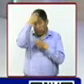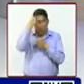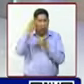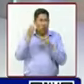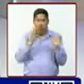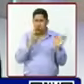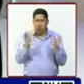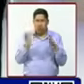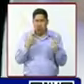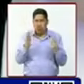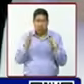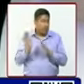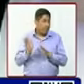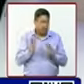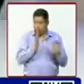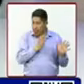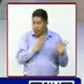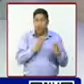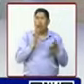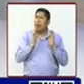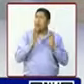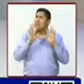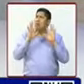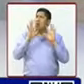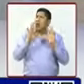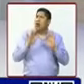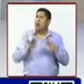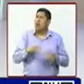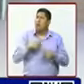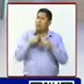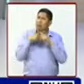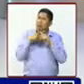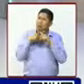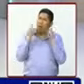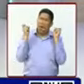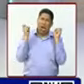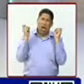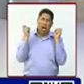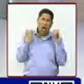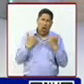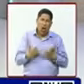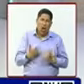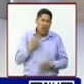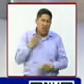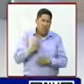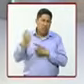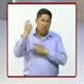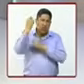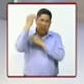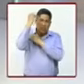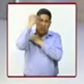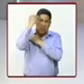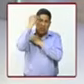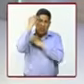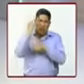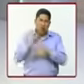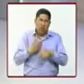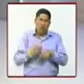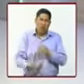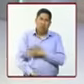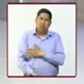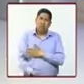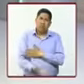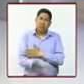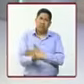viento incluso. Yo le voy a hablar a propósito de las lluvias, esa tremenda lluvia que ha afectado hoy a Santa Cruz durante varias horas, desde las 5